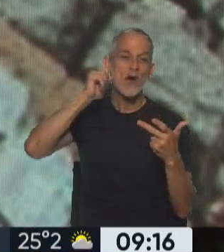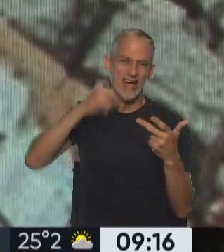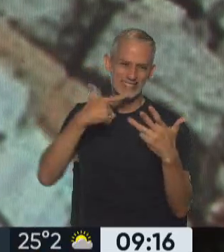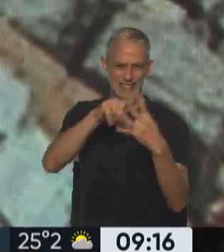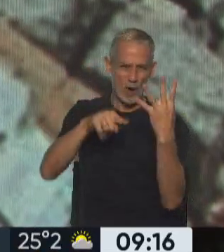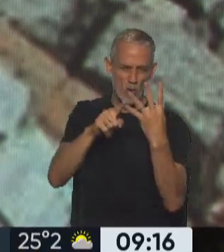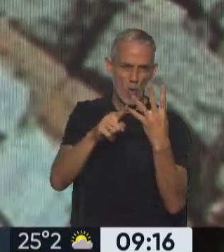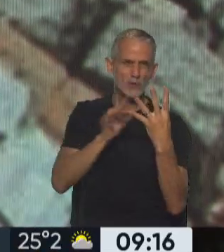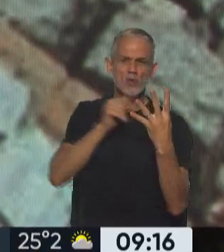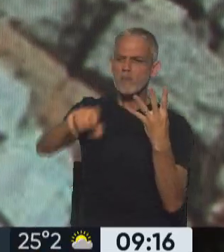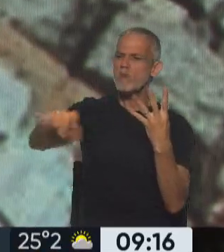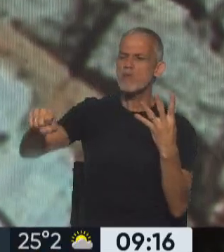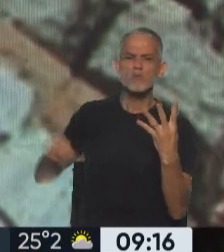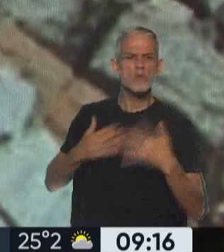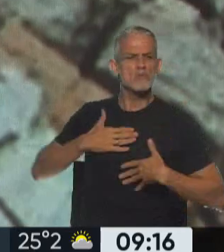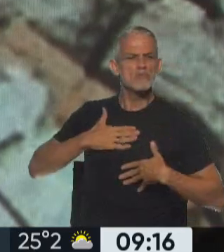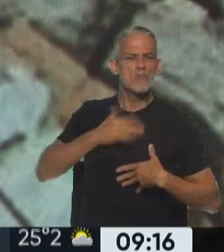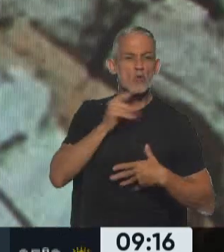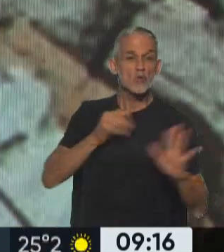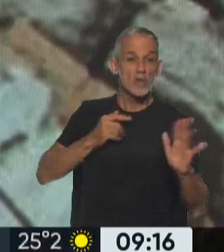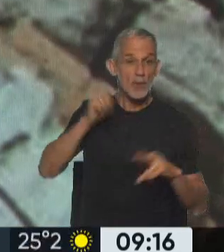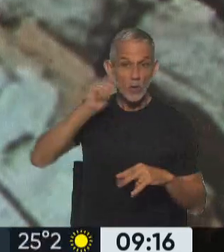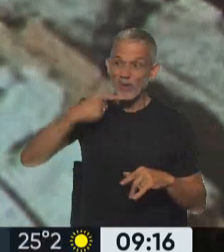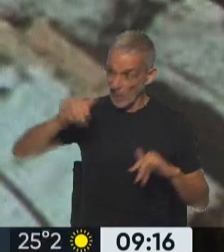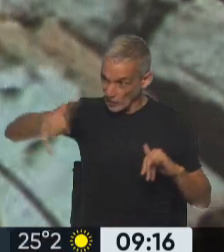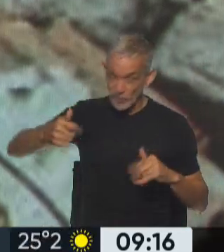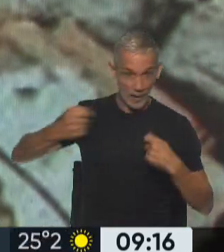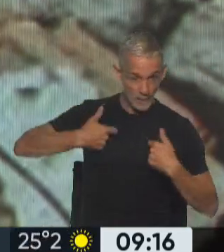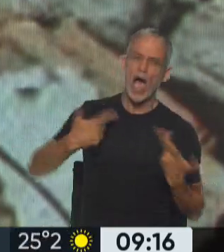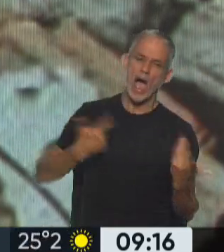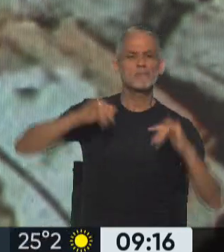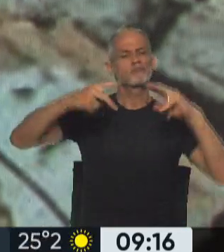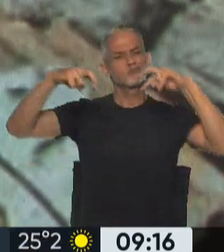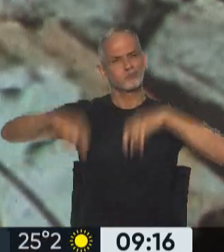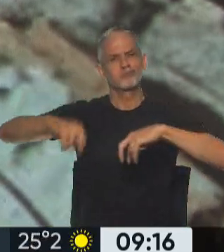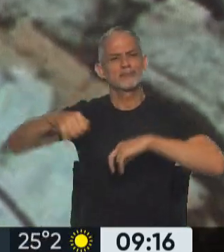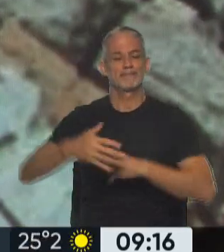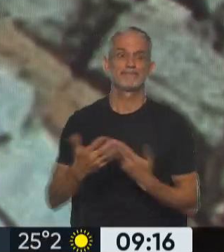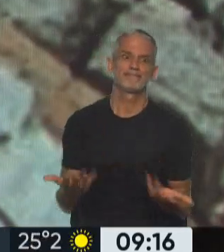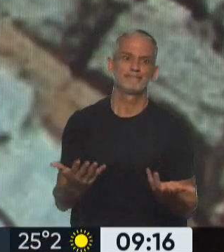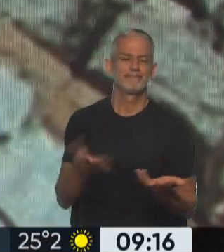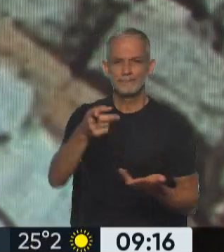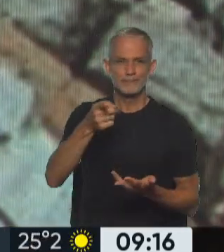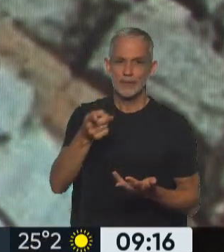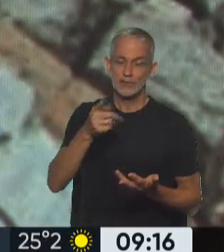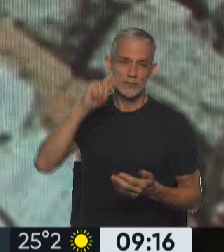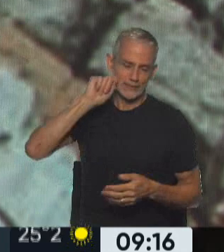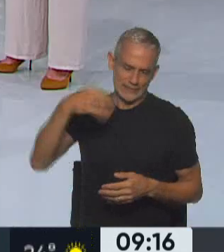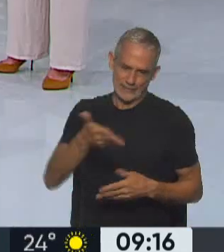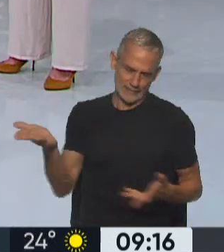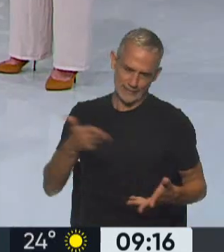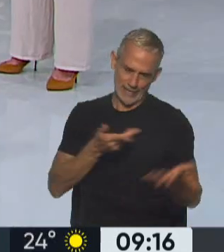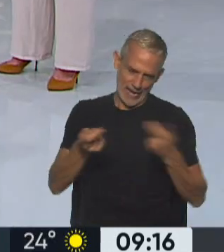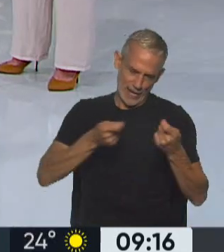está lejos de suceder porque por su parte Zelensky, el presidente ucraniano, planteó que no va a negociar con